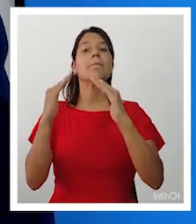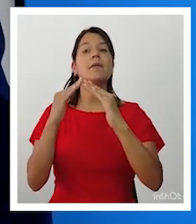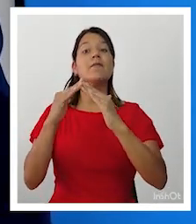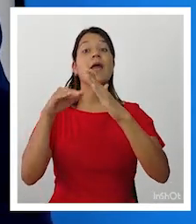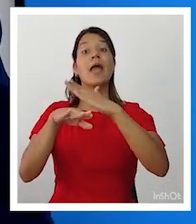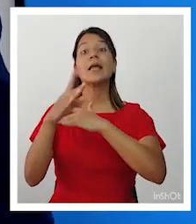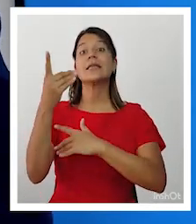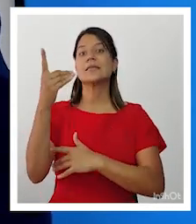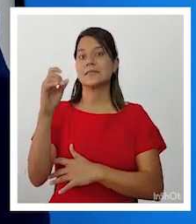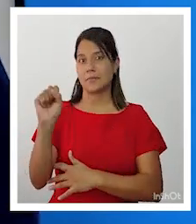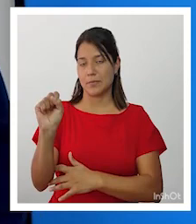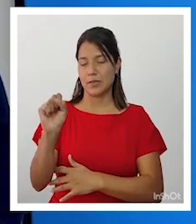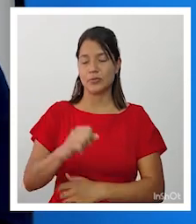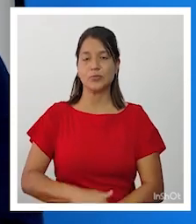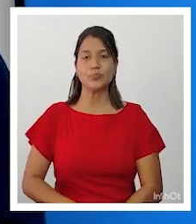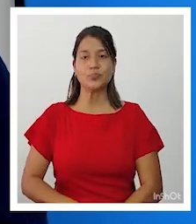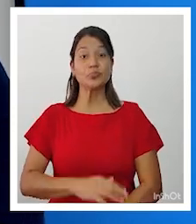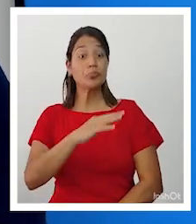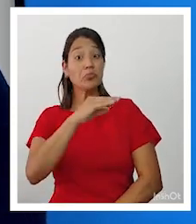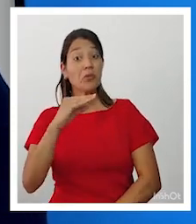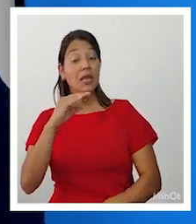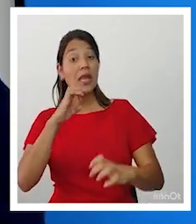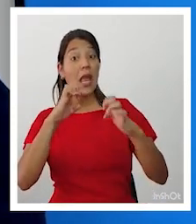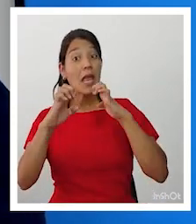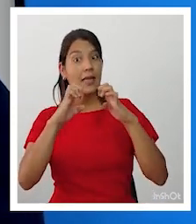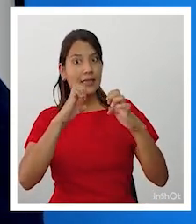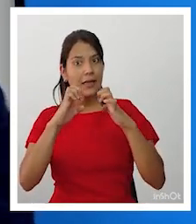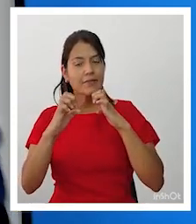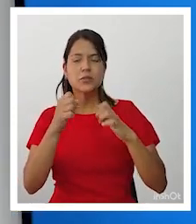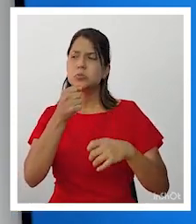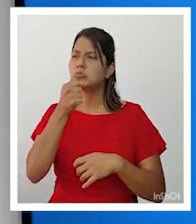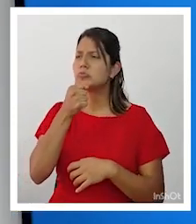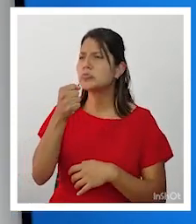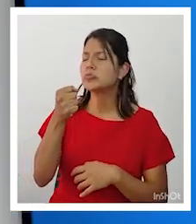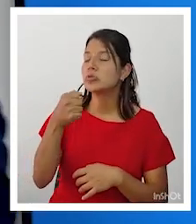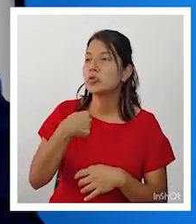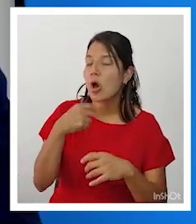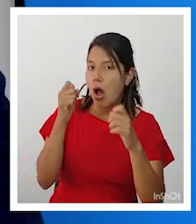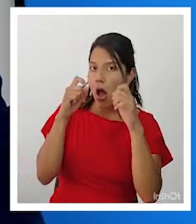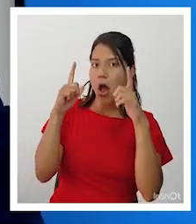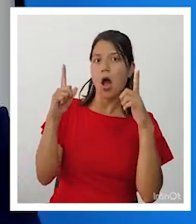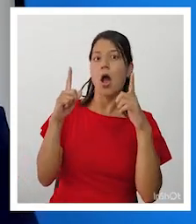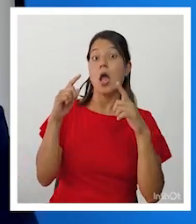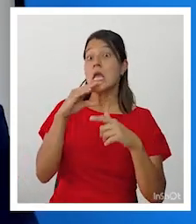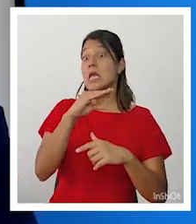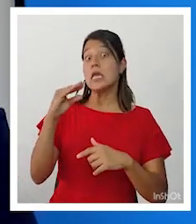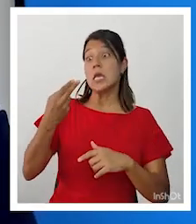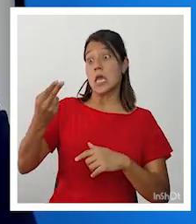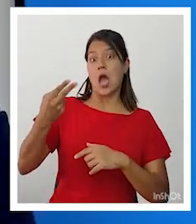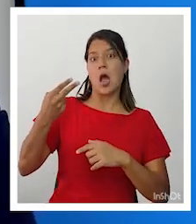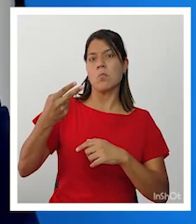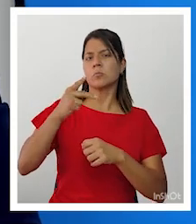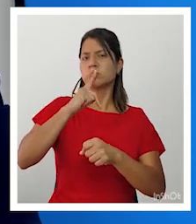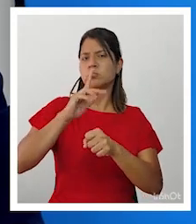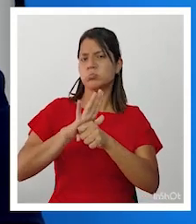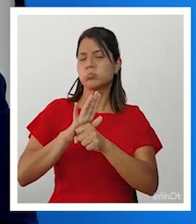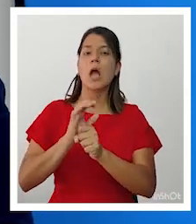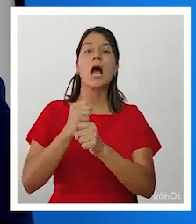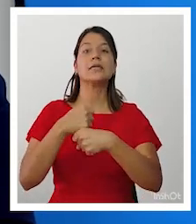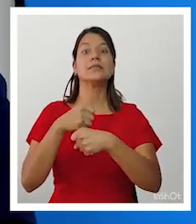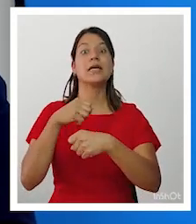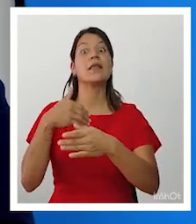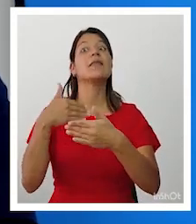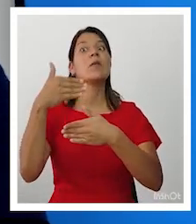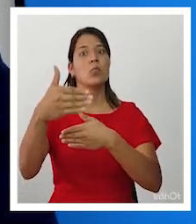Desamparados. Y la entrevista me impactó y juramos hacer una entrevista más adelante para